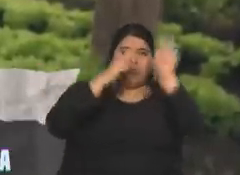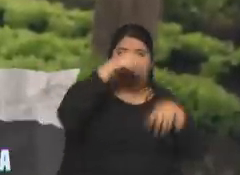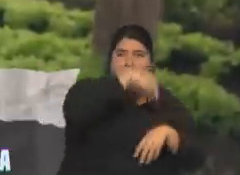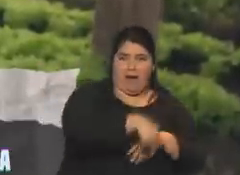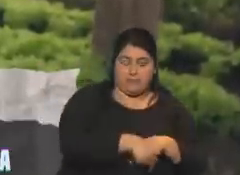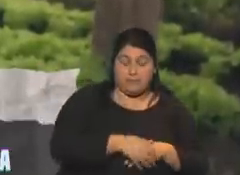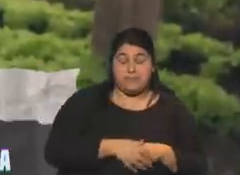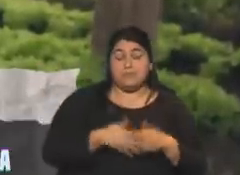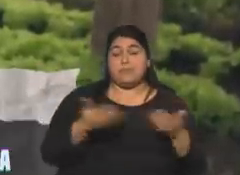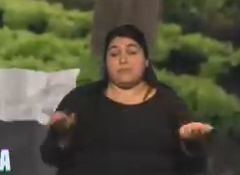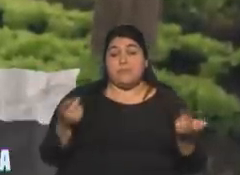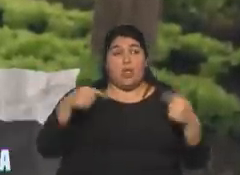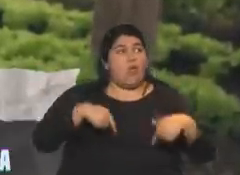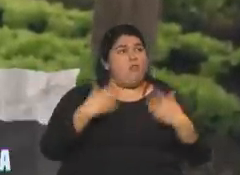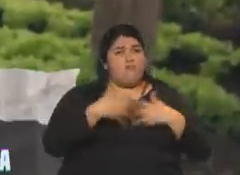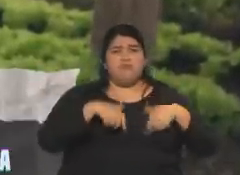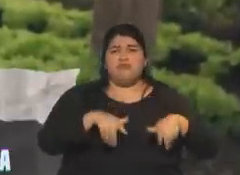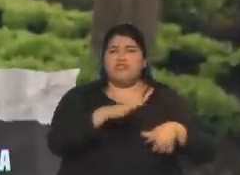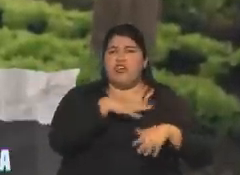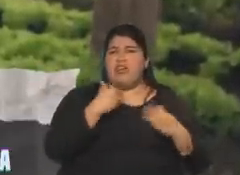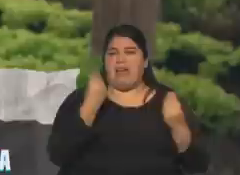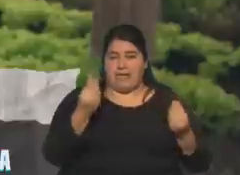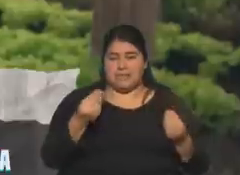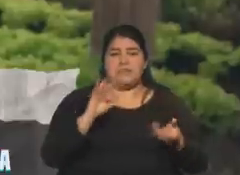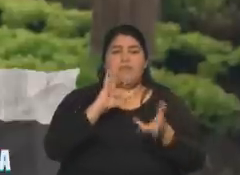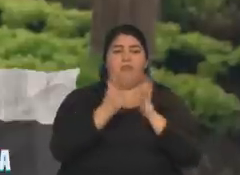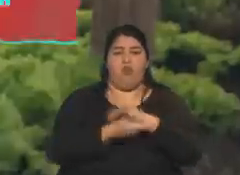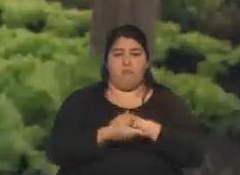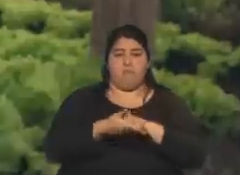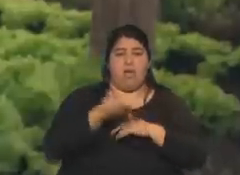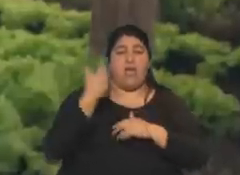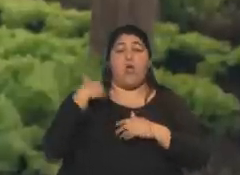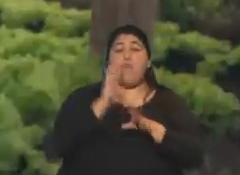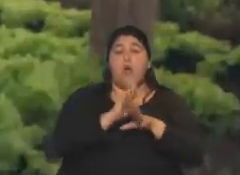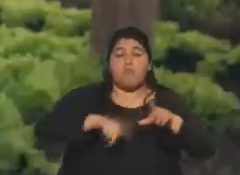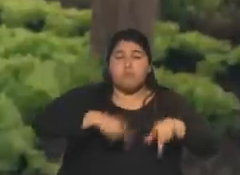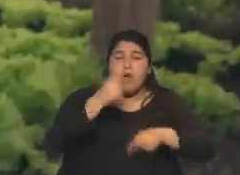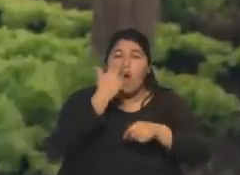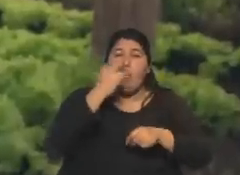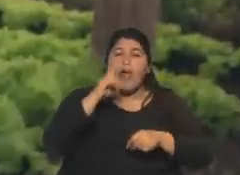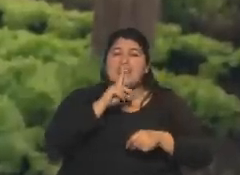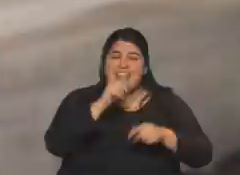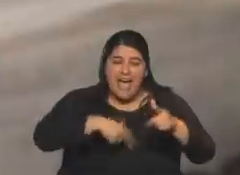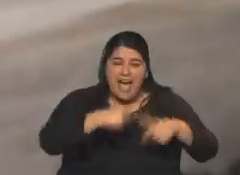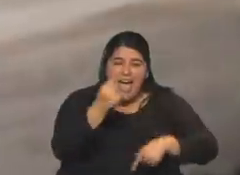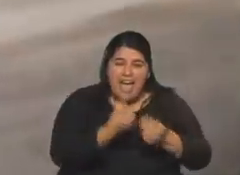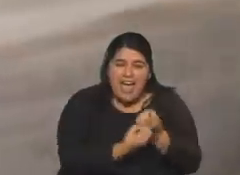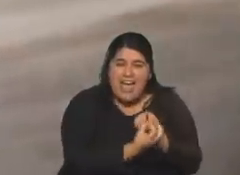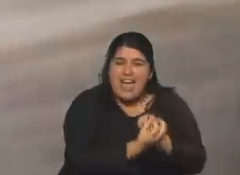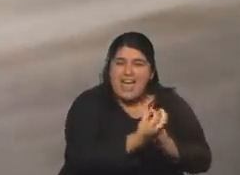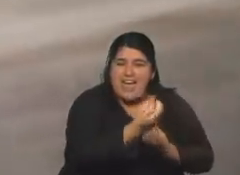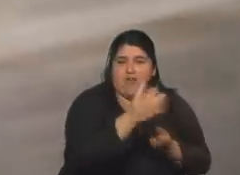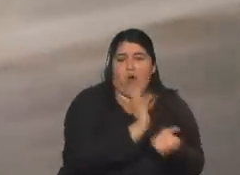¿Qué función cumple esto? Viene a reemplazar a las viejas huertas para proveer al mercado local. De acá se